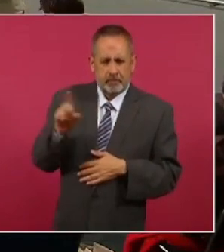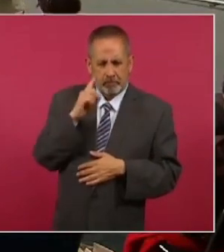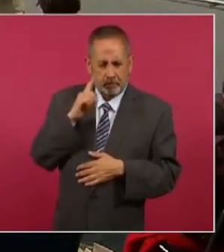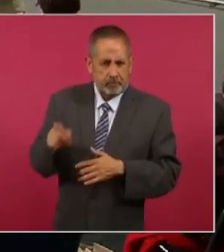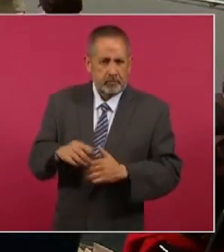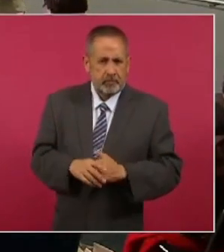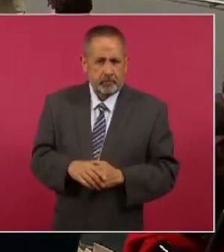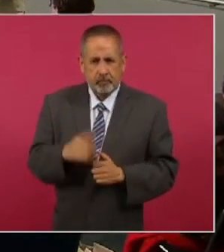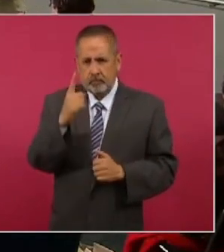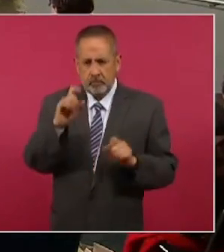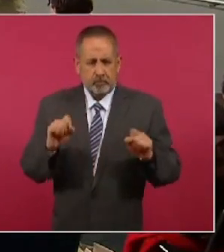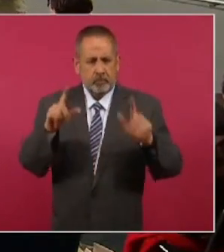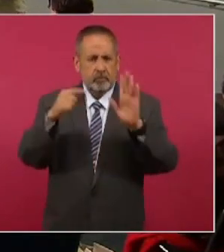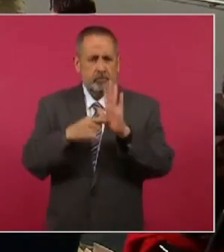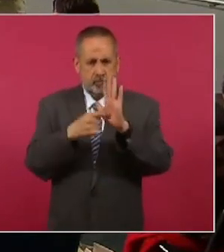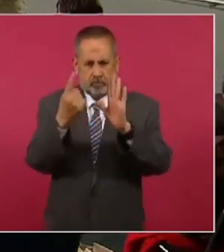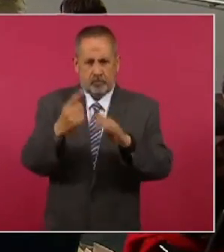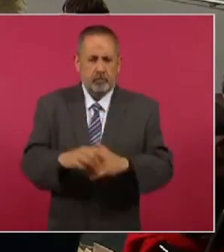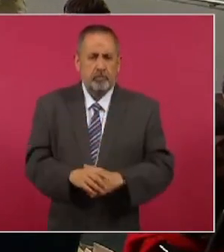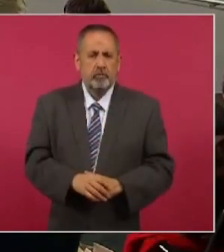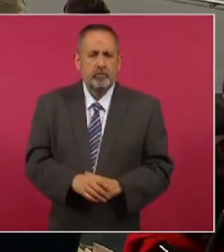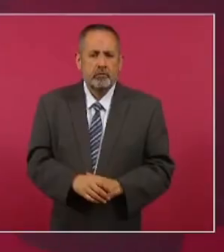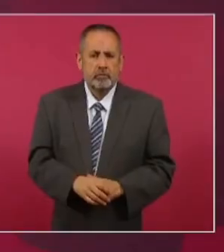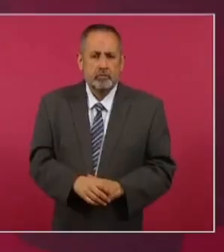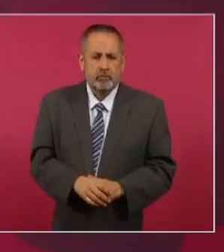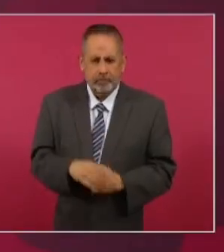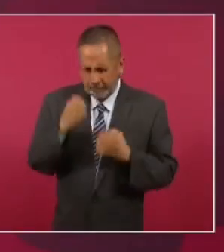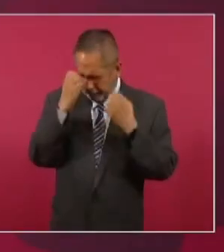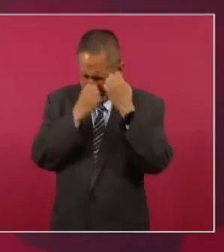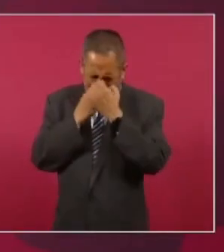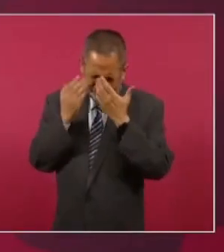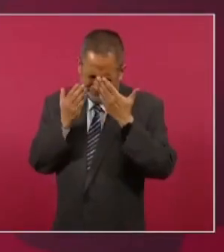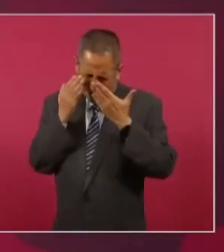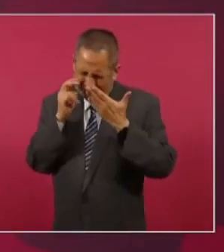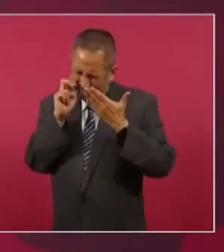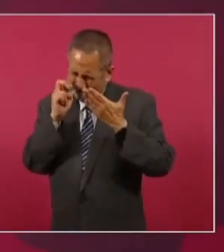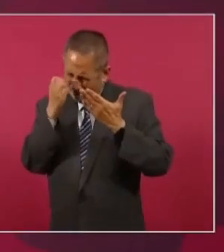una gráfica o sea es que revisamos todo